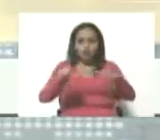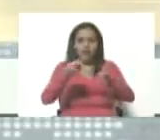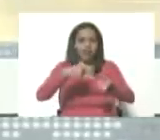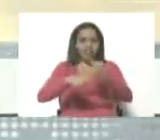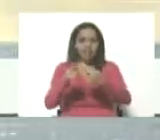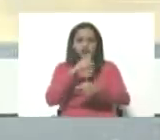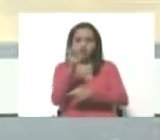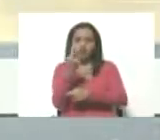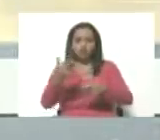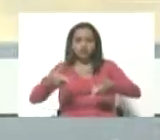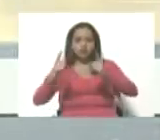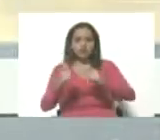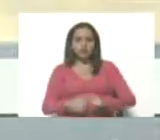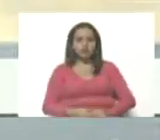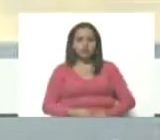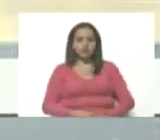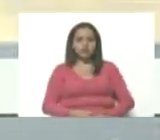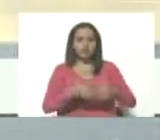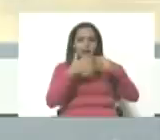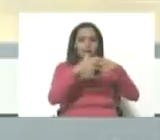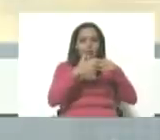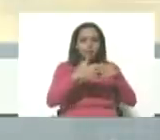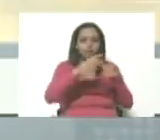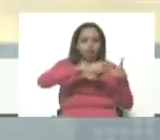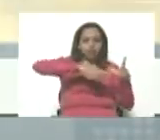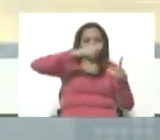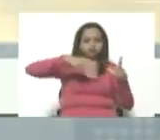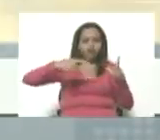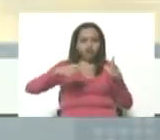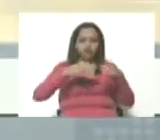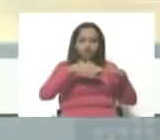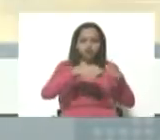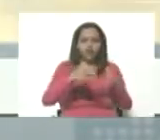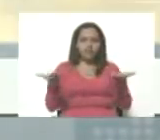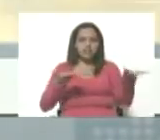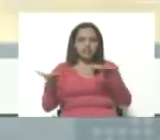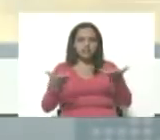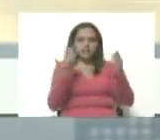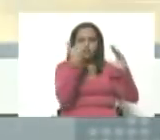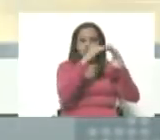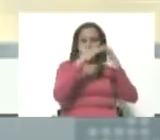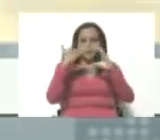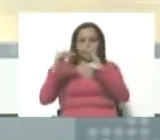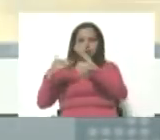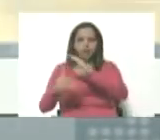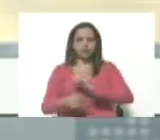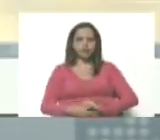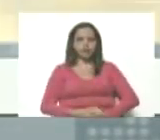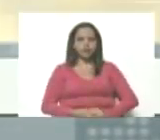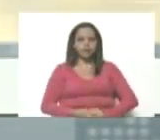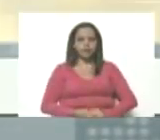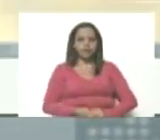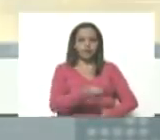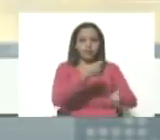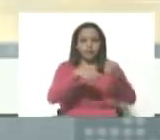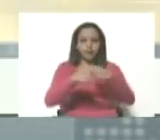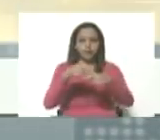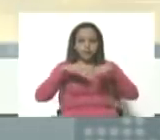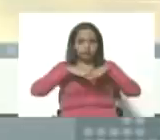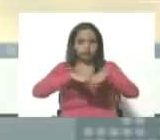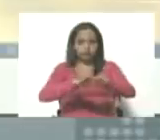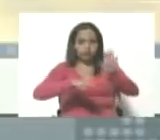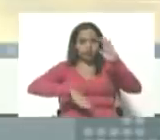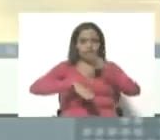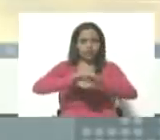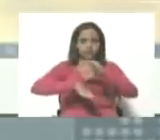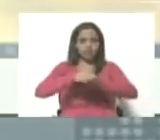autorizados, fabricación de electrodomésticos, servicios de encomienda, comercialización de textil y